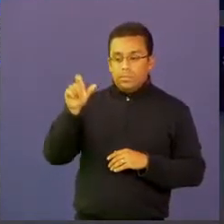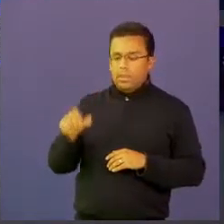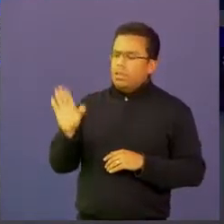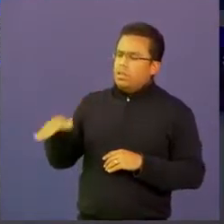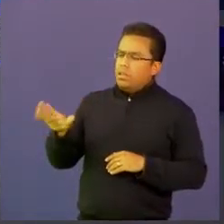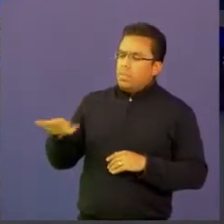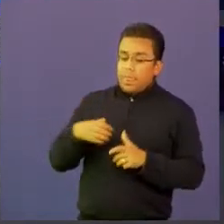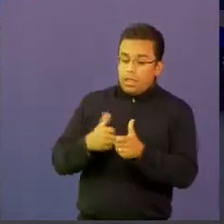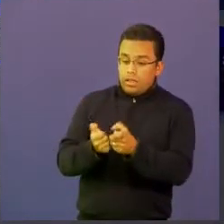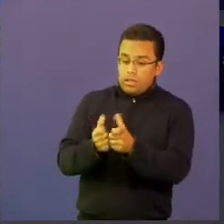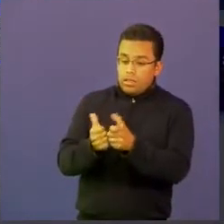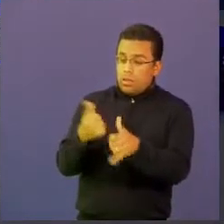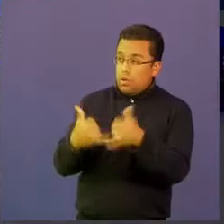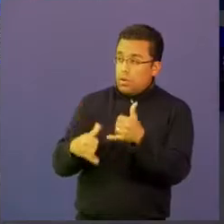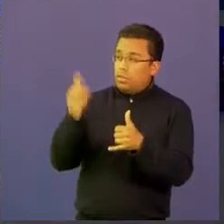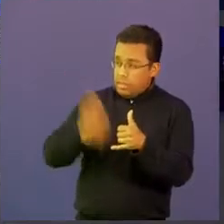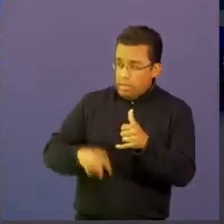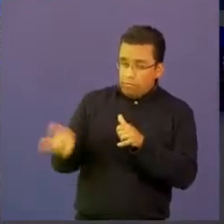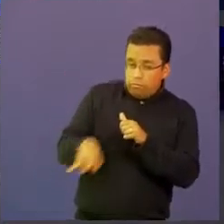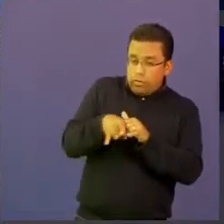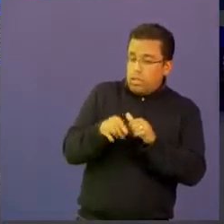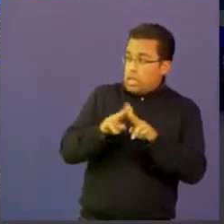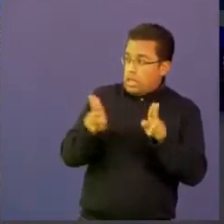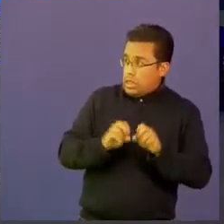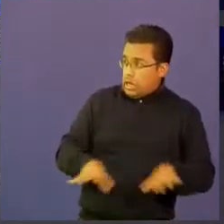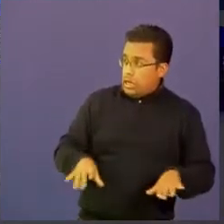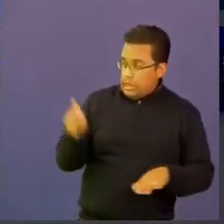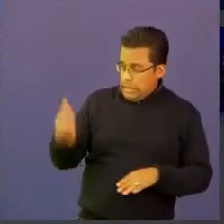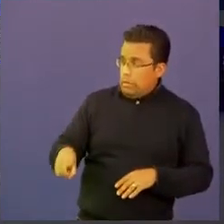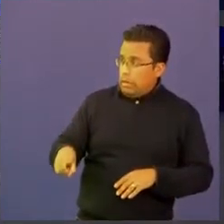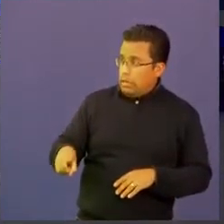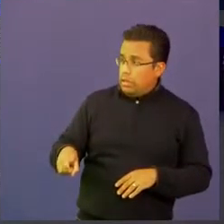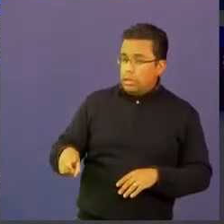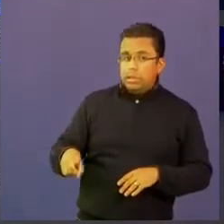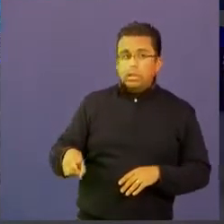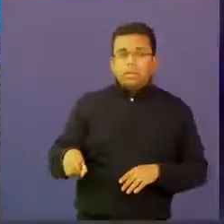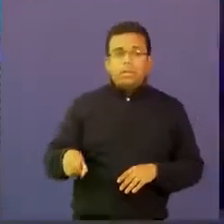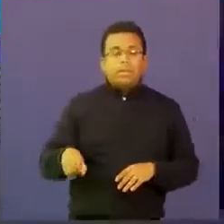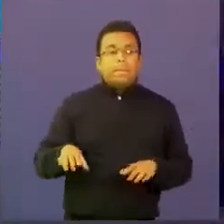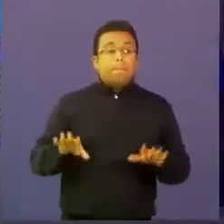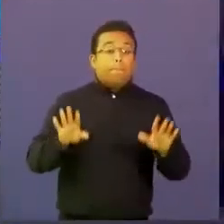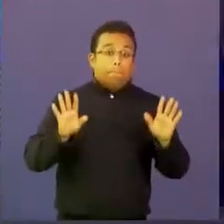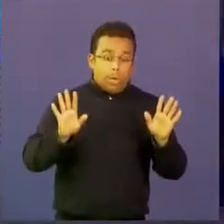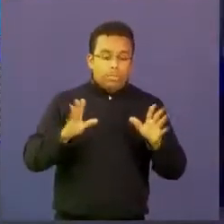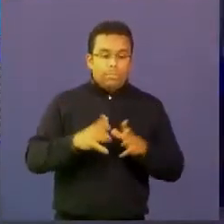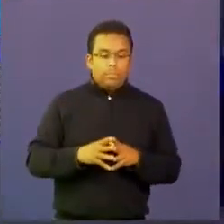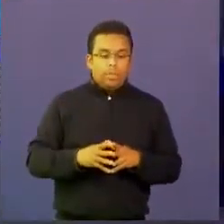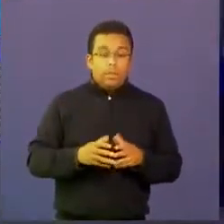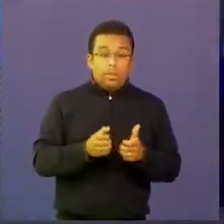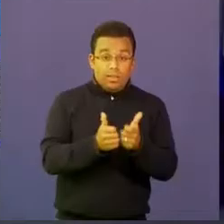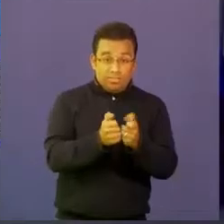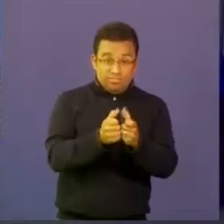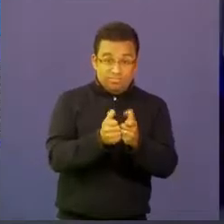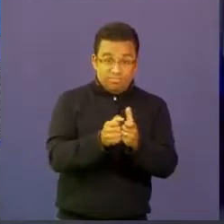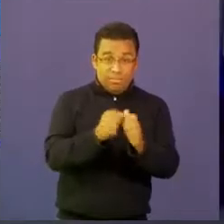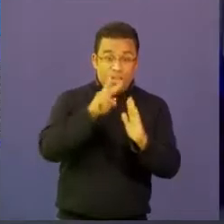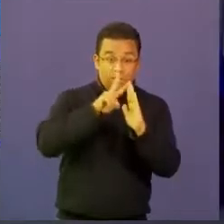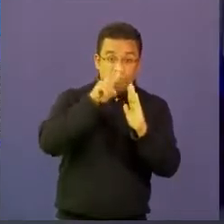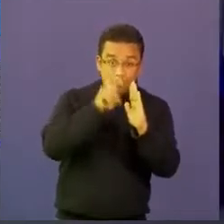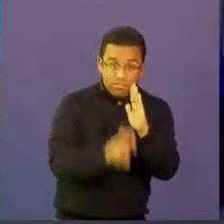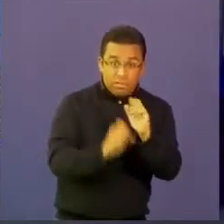tener conexión a internet bueno para Minecraft si es necesario